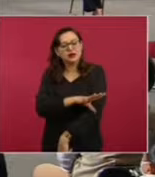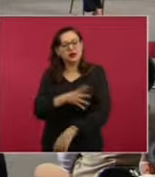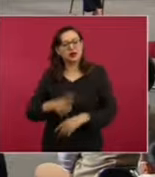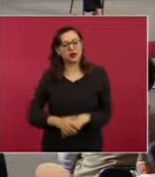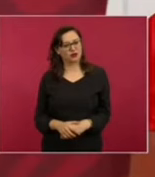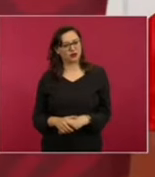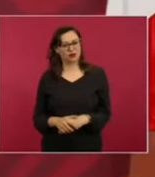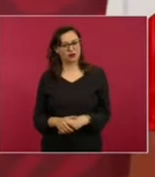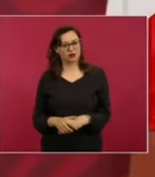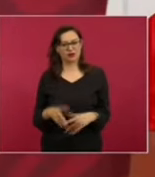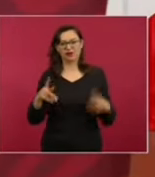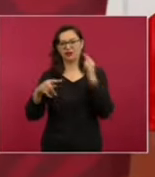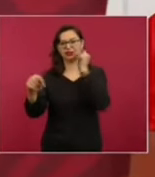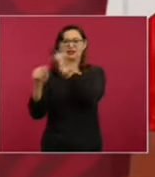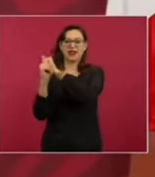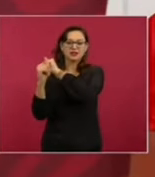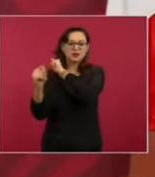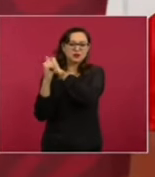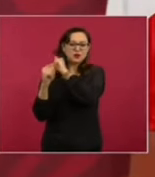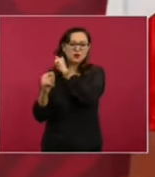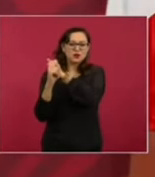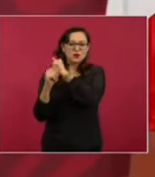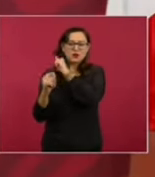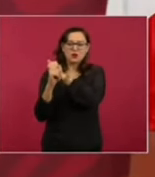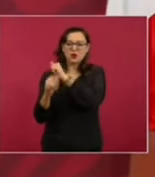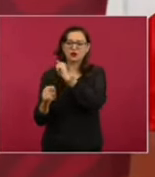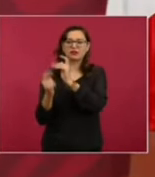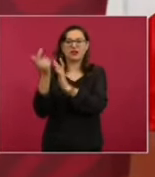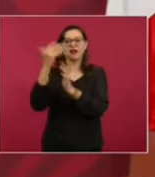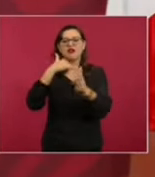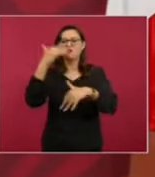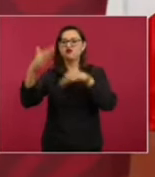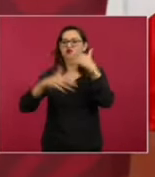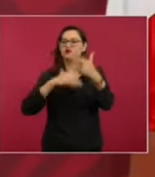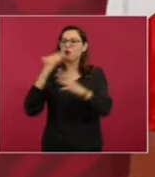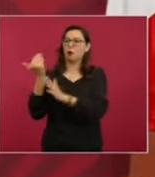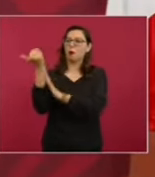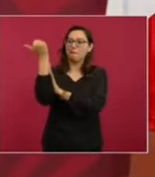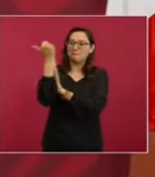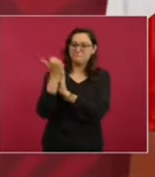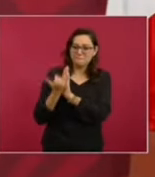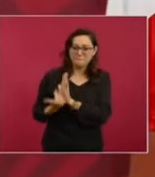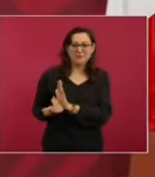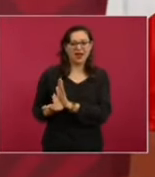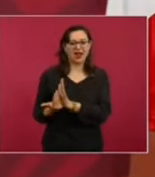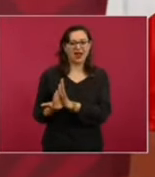de dióxido de carbono, se van a evitar.